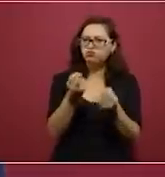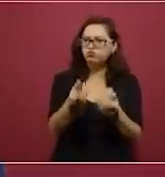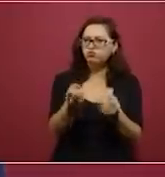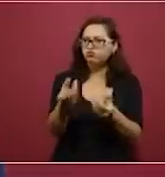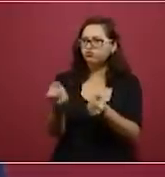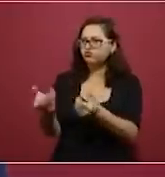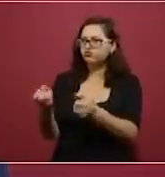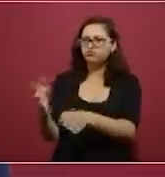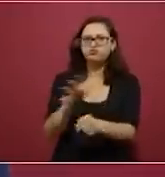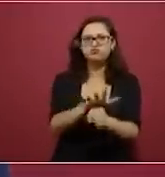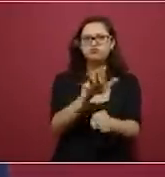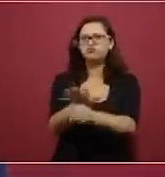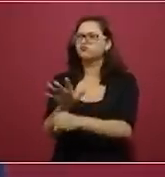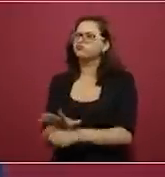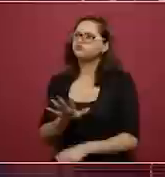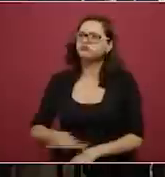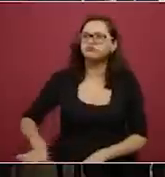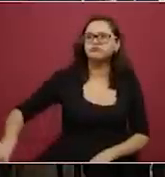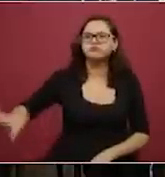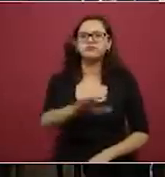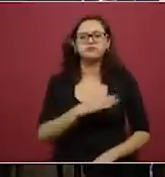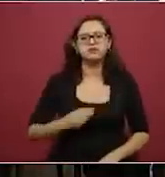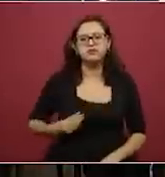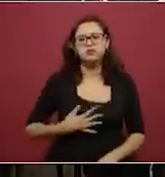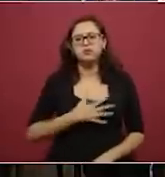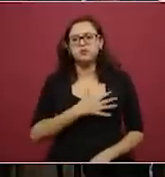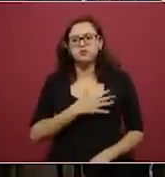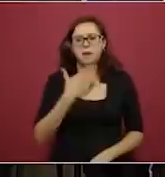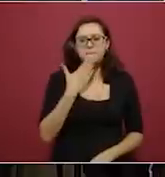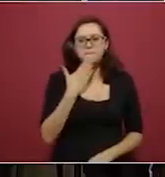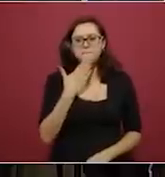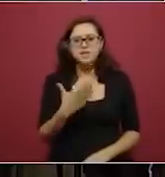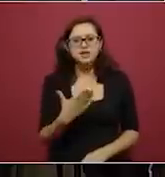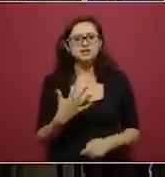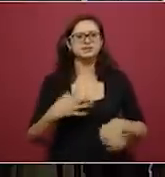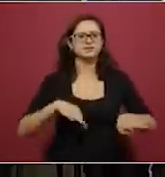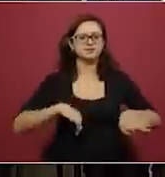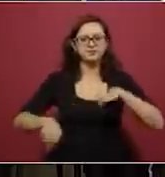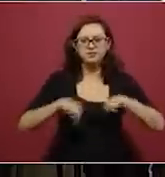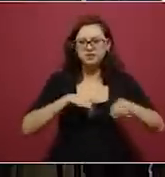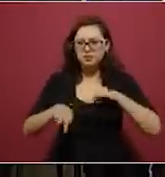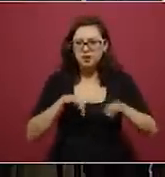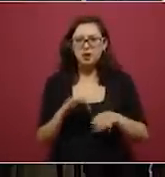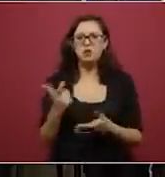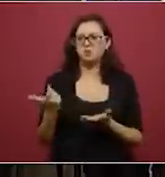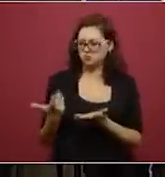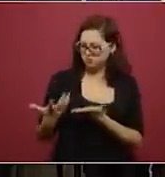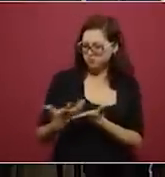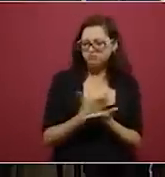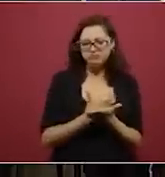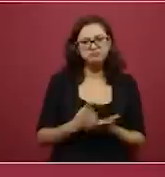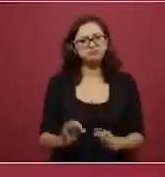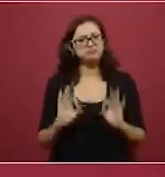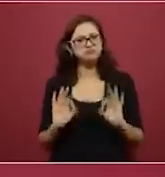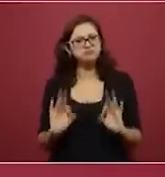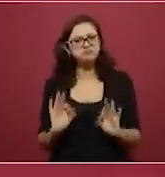que haya bienestar en nuestro pueblo trabajo buenos salarios atención a